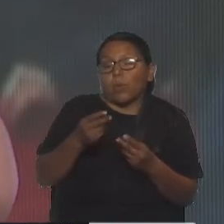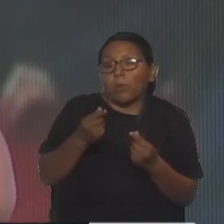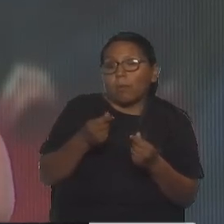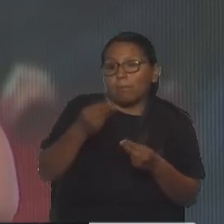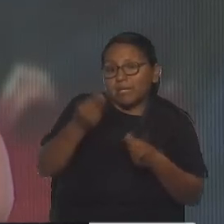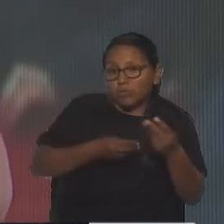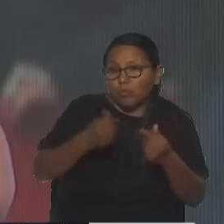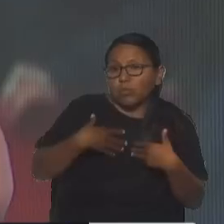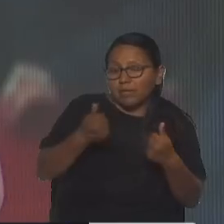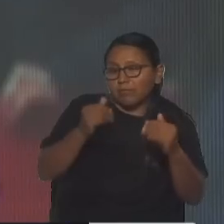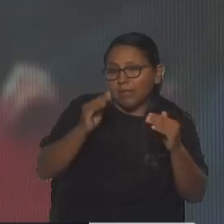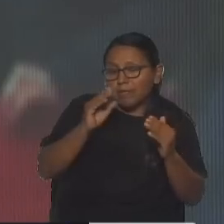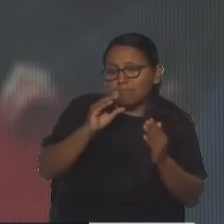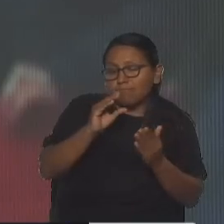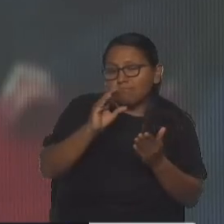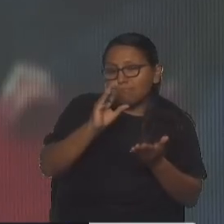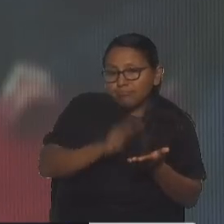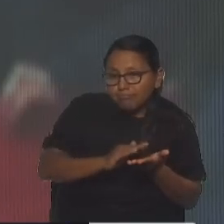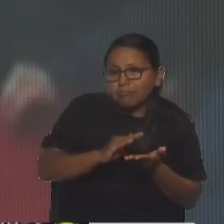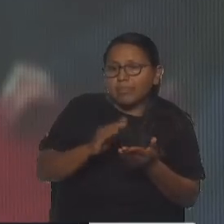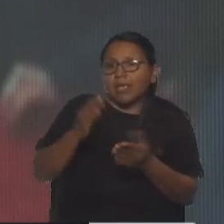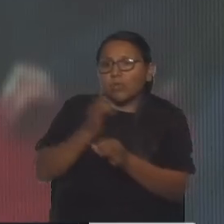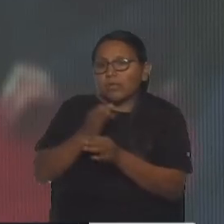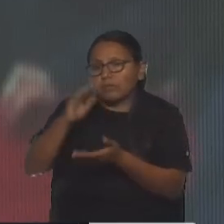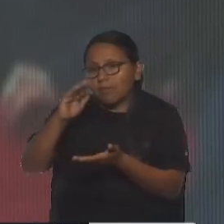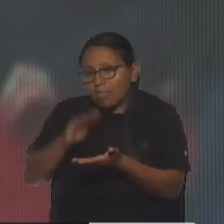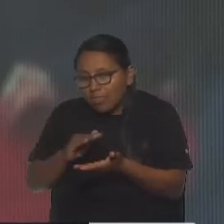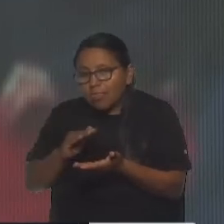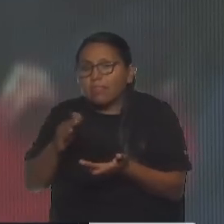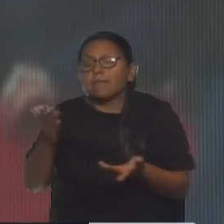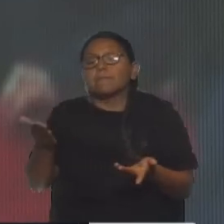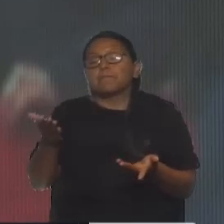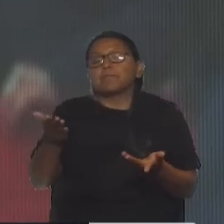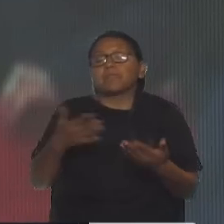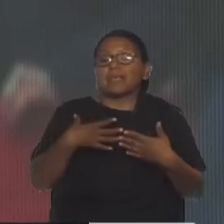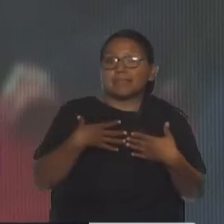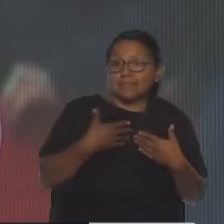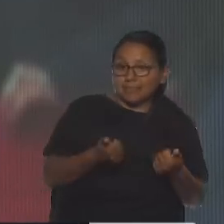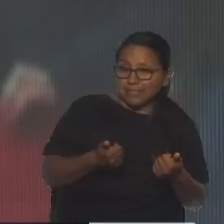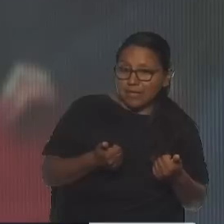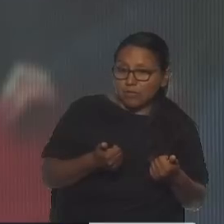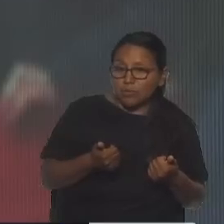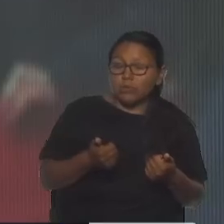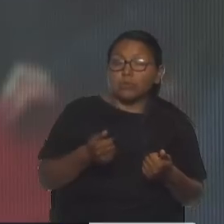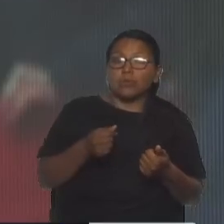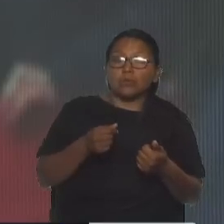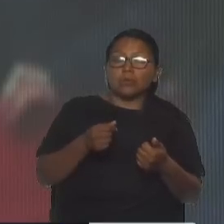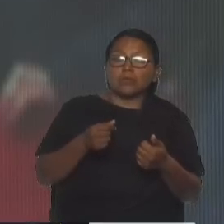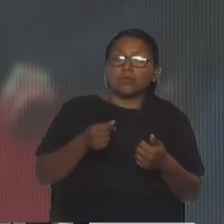para sanidad, para educación y más concretamente en sanidad. Lo que pasa es que tienen